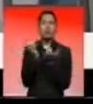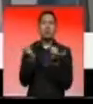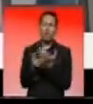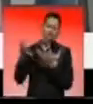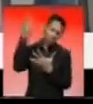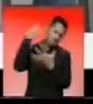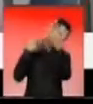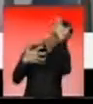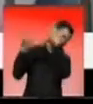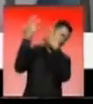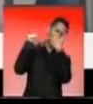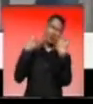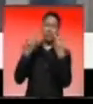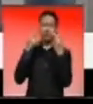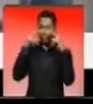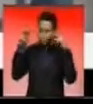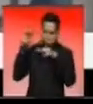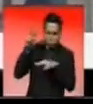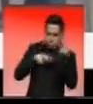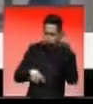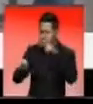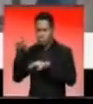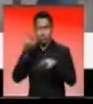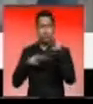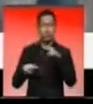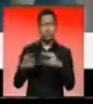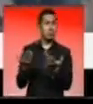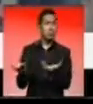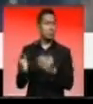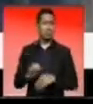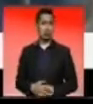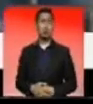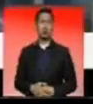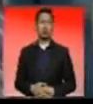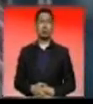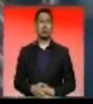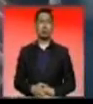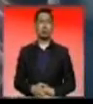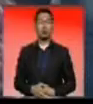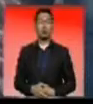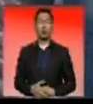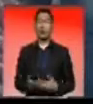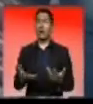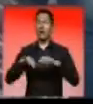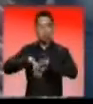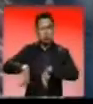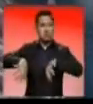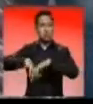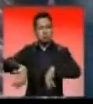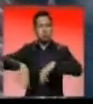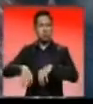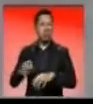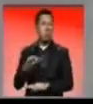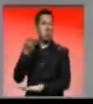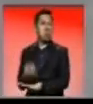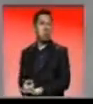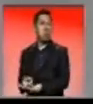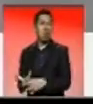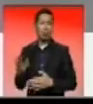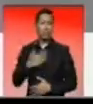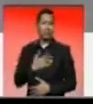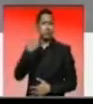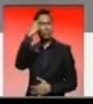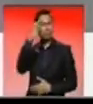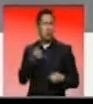con cines, con palos y con la basura que ha estado ahí ya como enterrado, así, tipo hueco estaba hecho. El